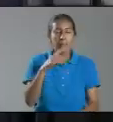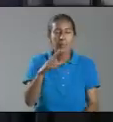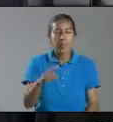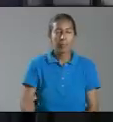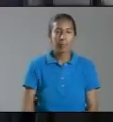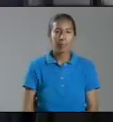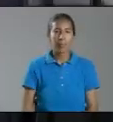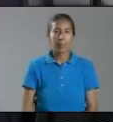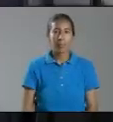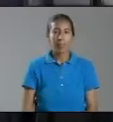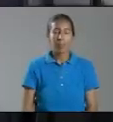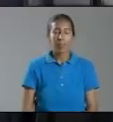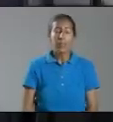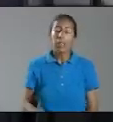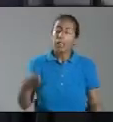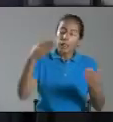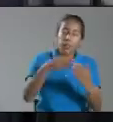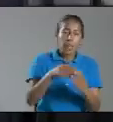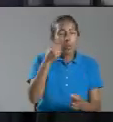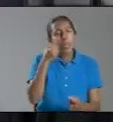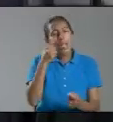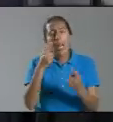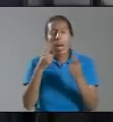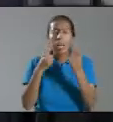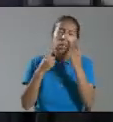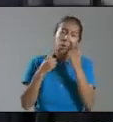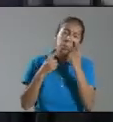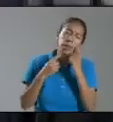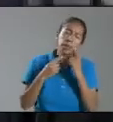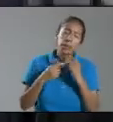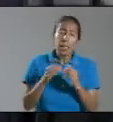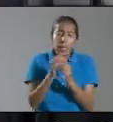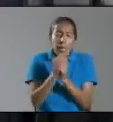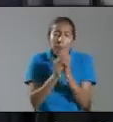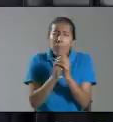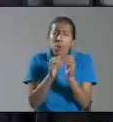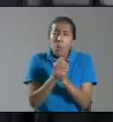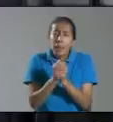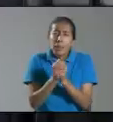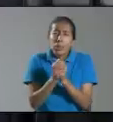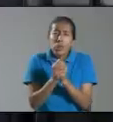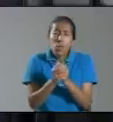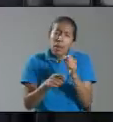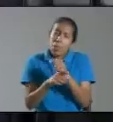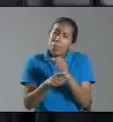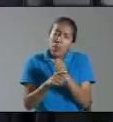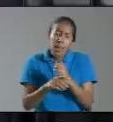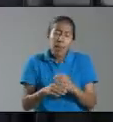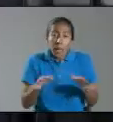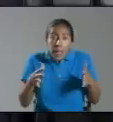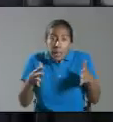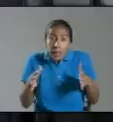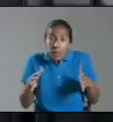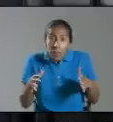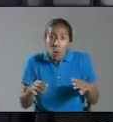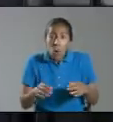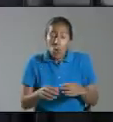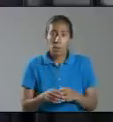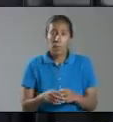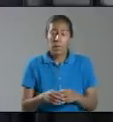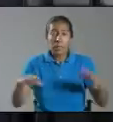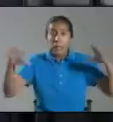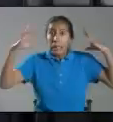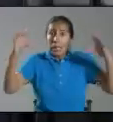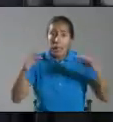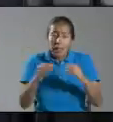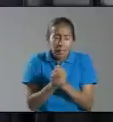Pero de que llegaron las lágrimas, llegaron. La preocupación, la incertidumbre, el temor y la tribulación. ¿Para qué me voy a poner aquí